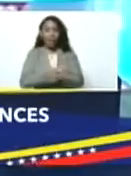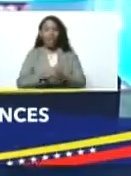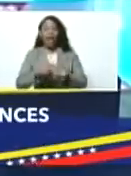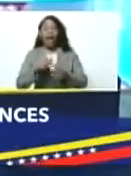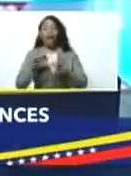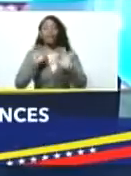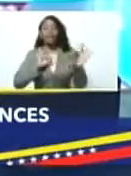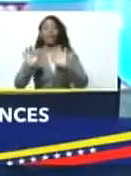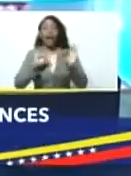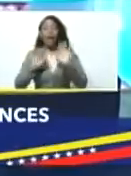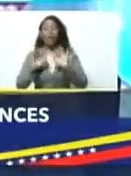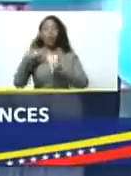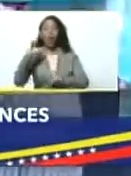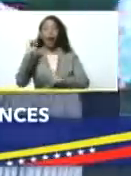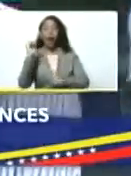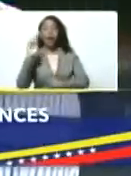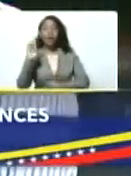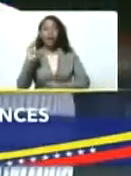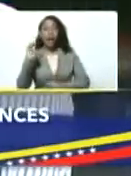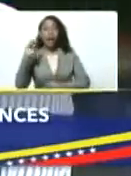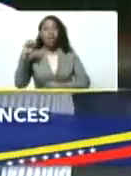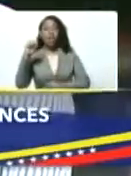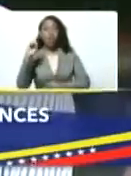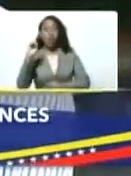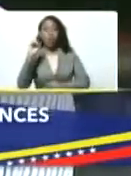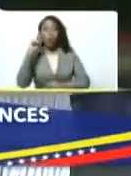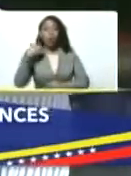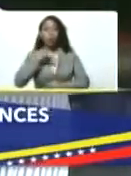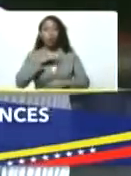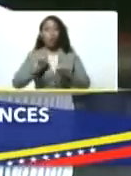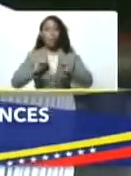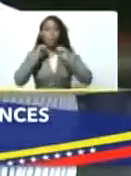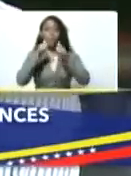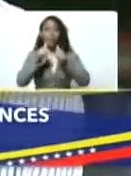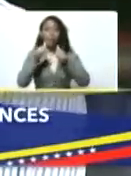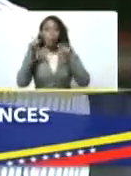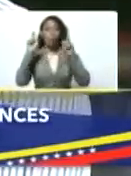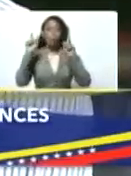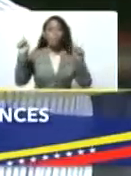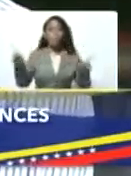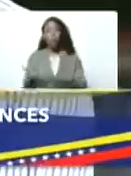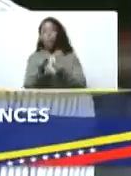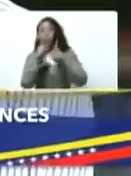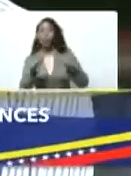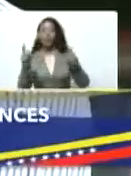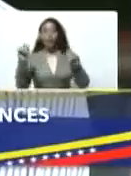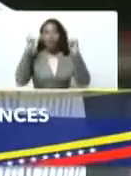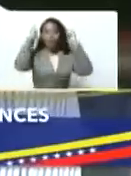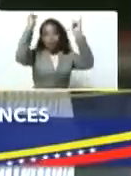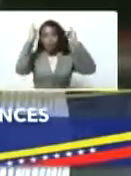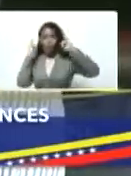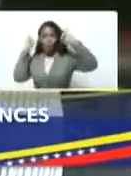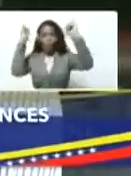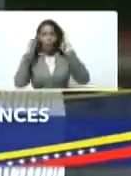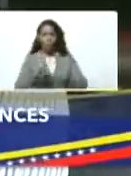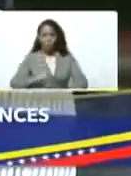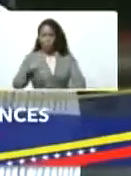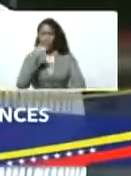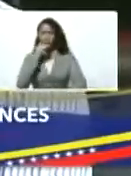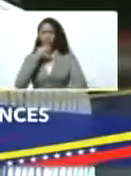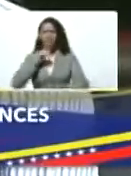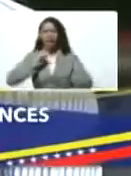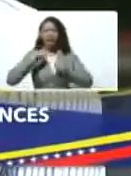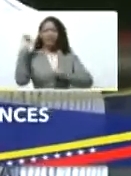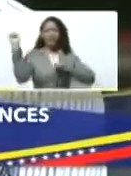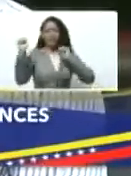Carreño. Por eso hemos empezado con música. Música de la rumba brava, de la